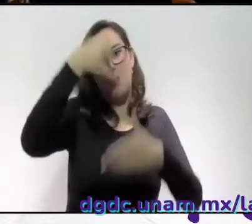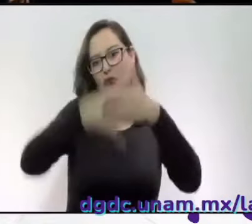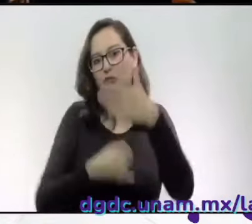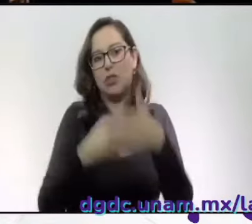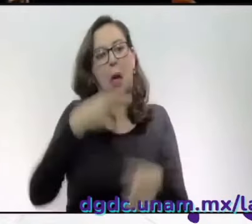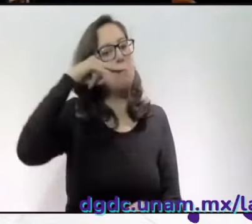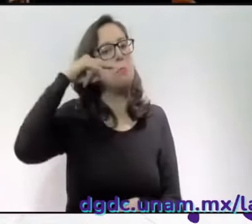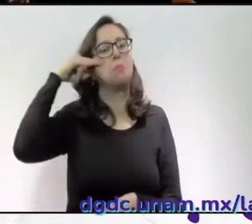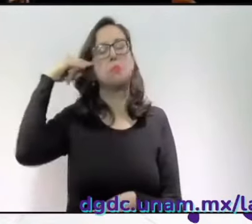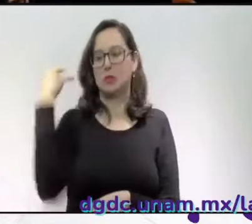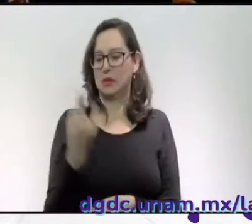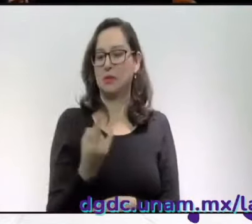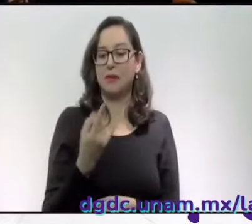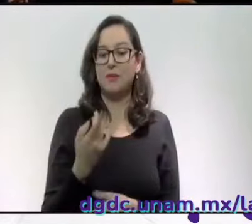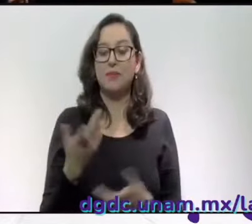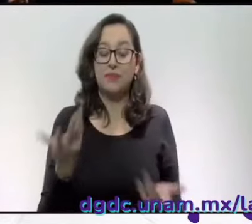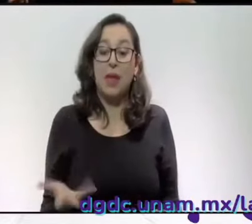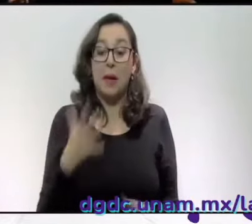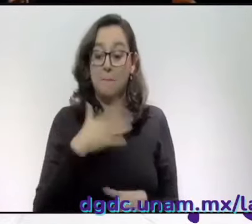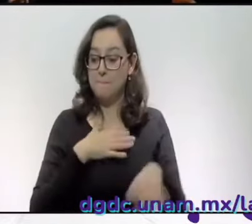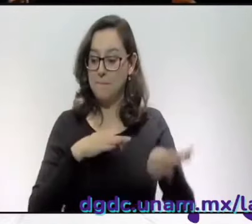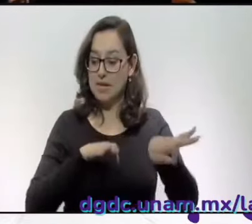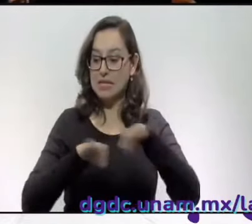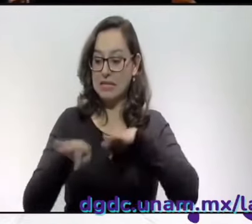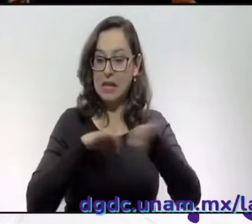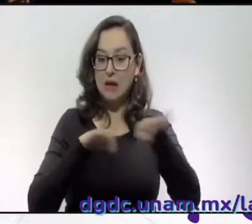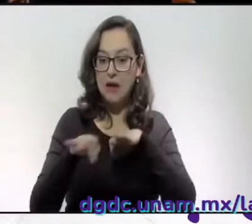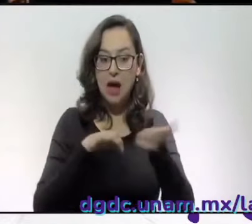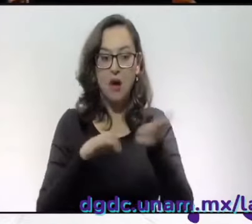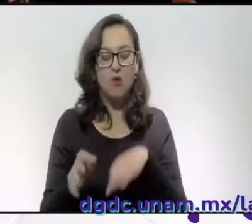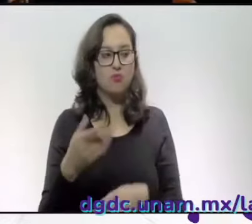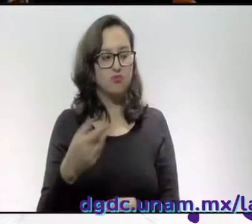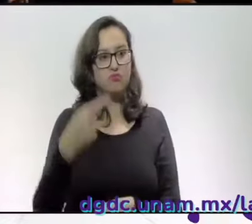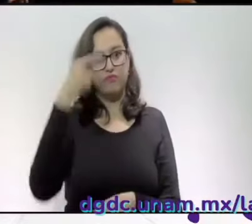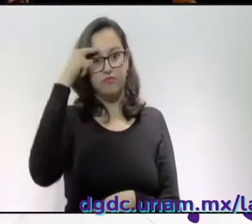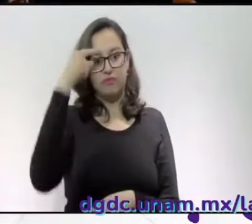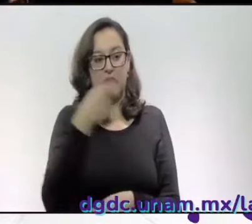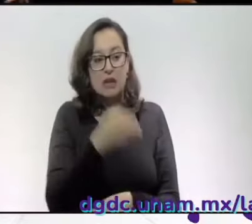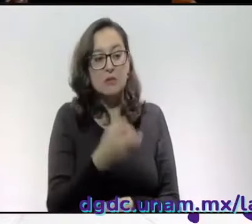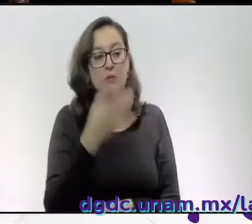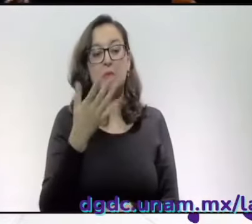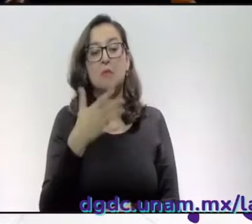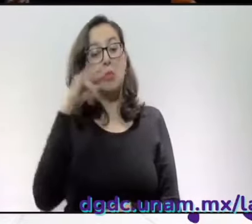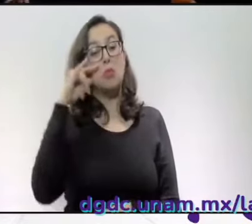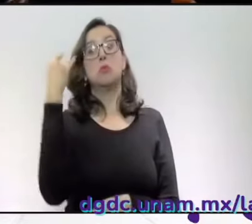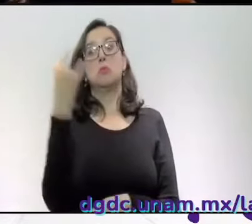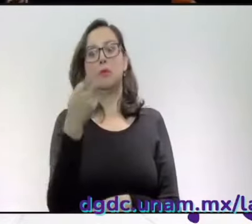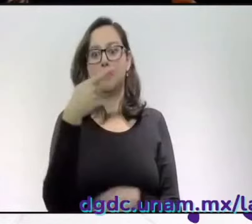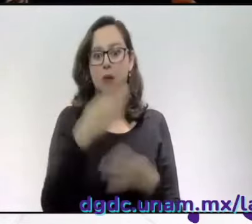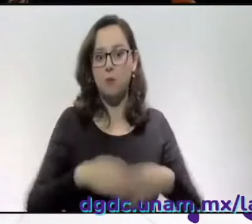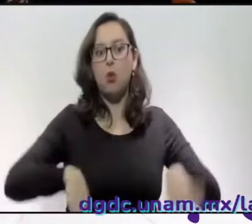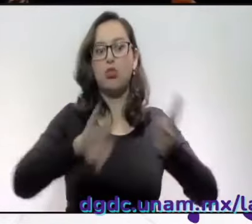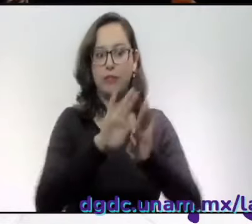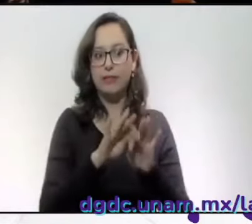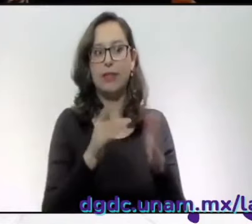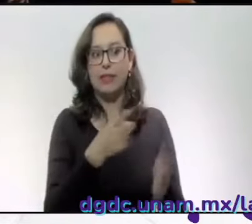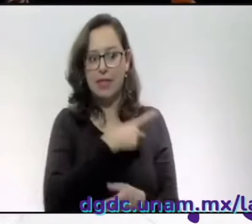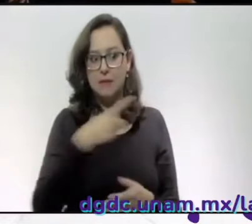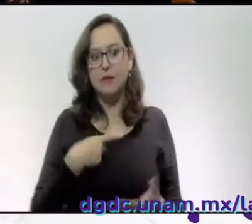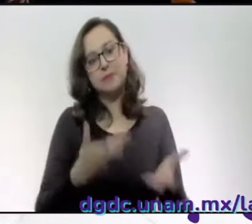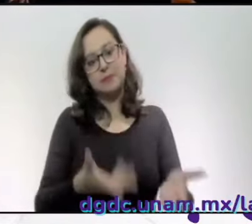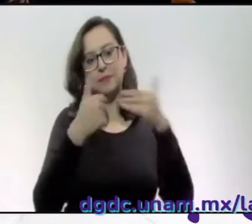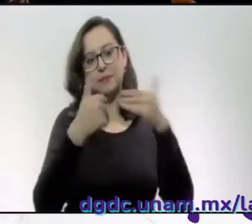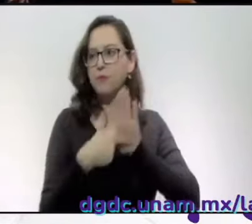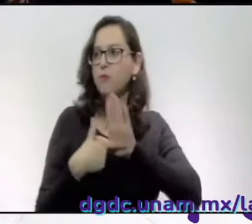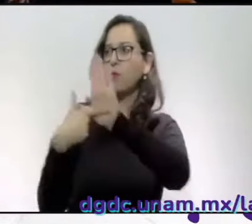cercanas. En mi trabajo es ese, precisamente, el hacer relevante lo irrelevante y cercano lo lejano. Y se hace a través de justo lo que has dicho